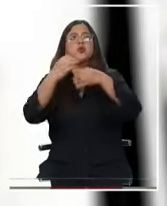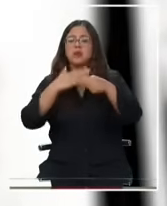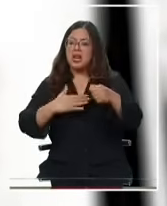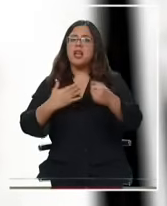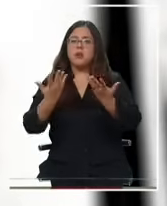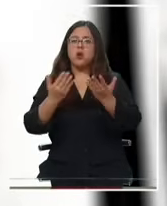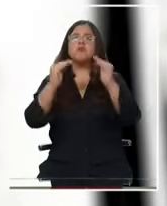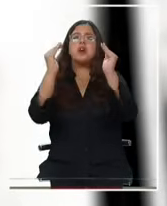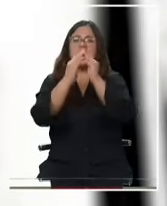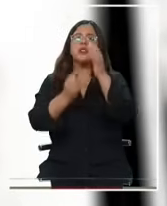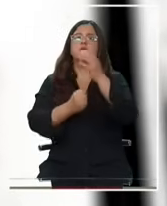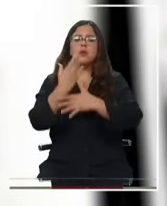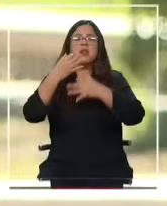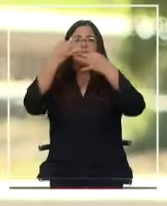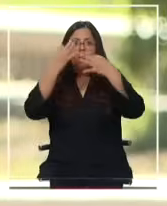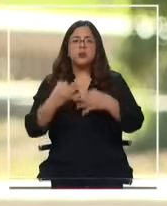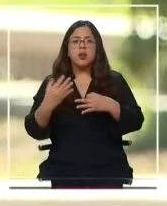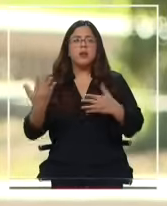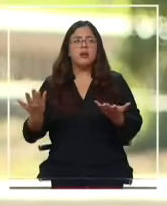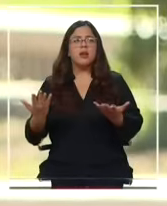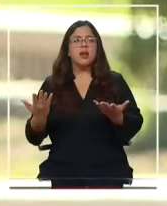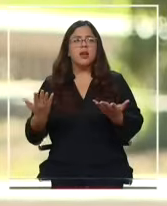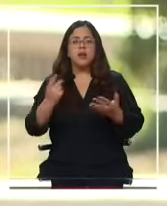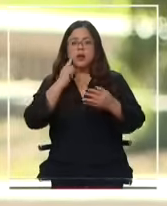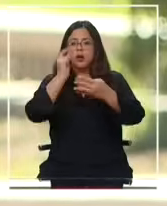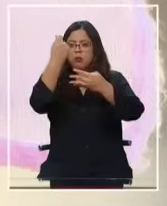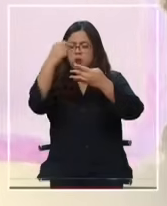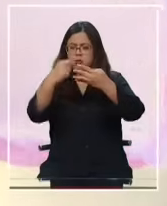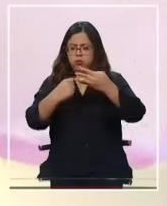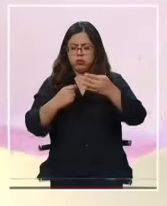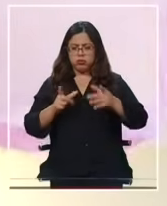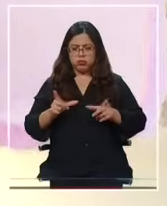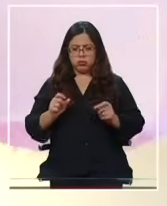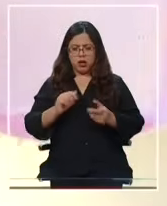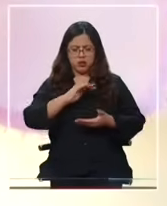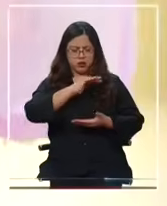hogar, hasta que llegó el diagnóstico del cáncer.